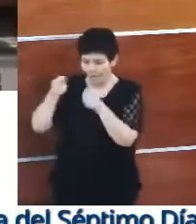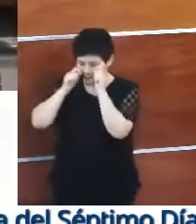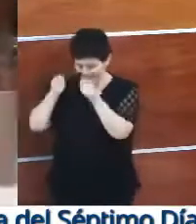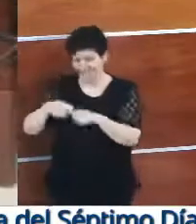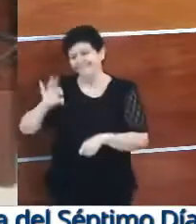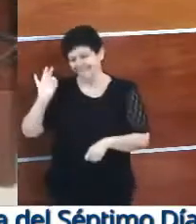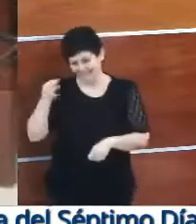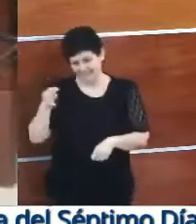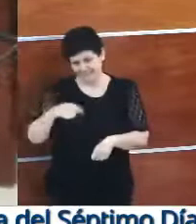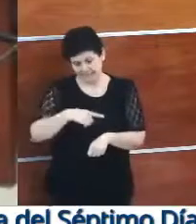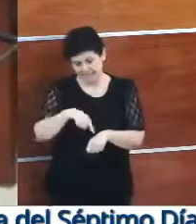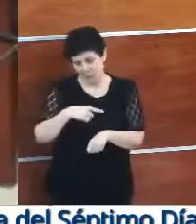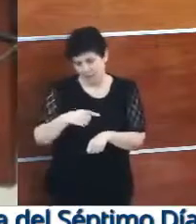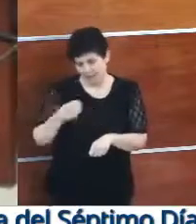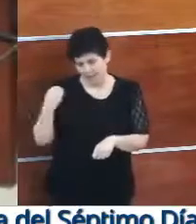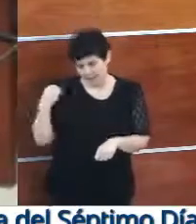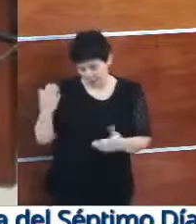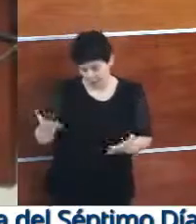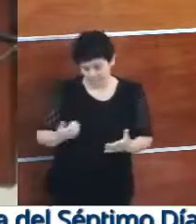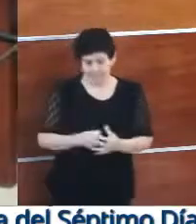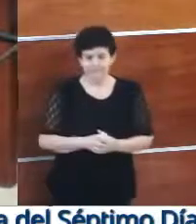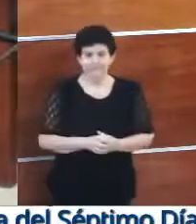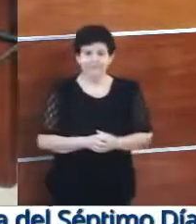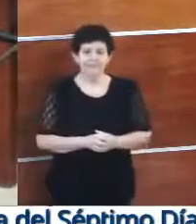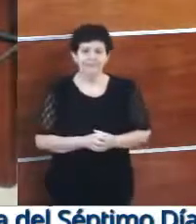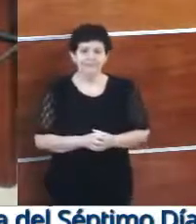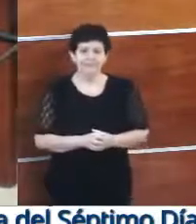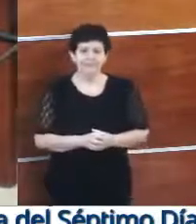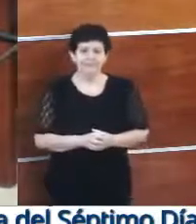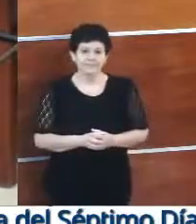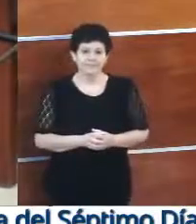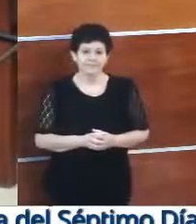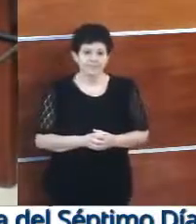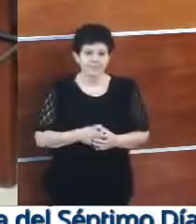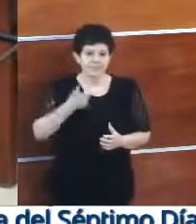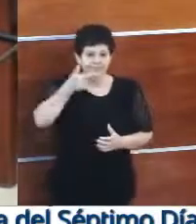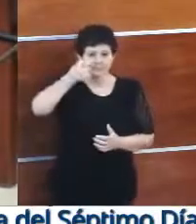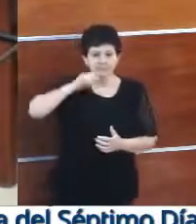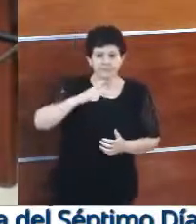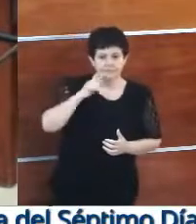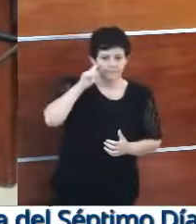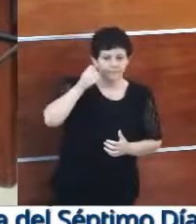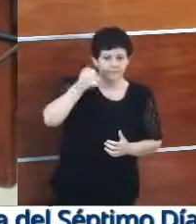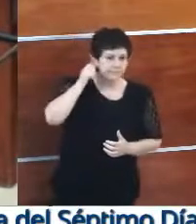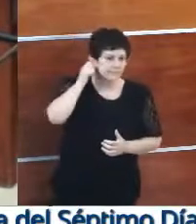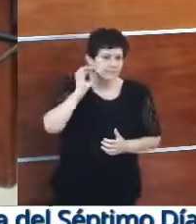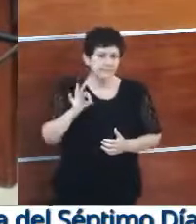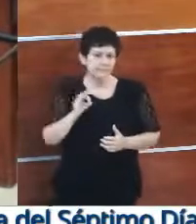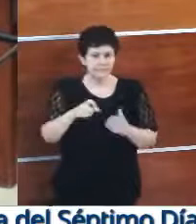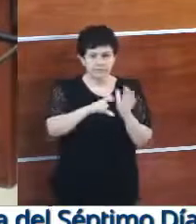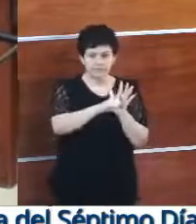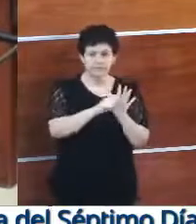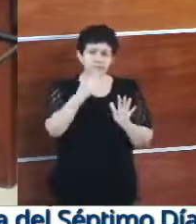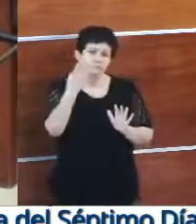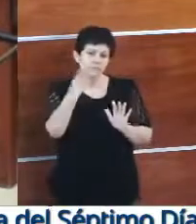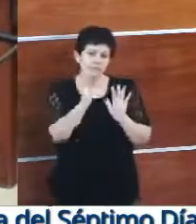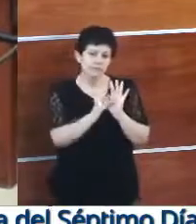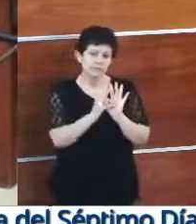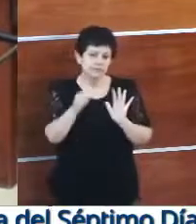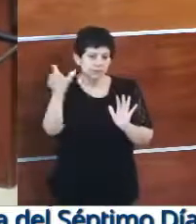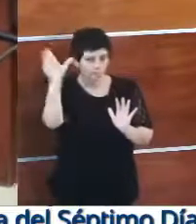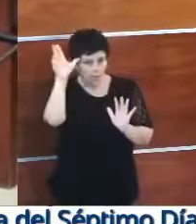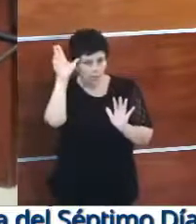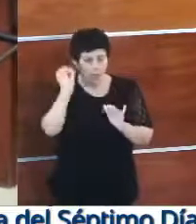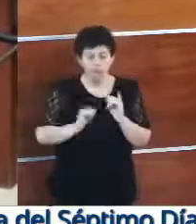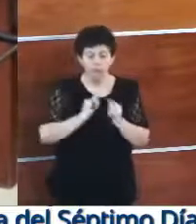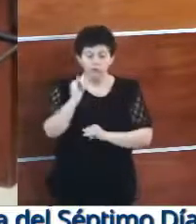Es esa luz que nos arroja este otro término. Fíjense y acompáñenme en Santiago 5:8. Allí nosotros tenemos, la venida